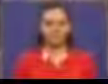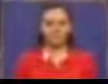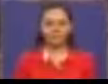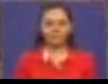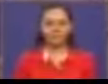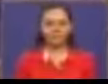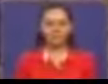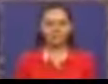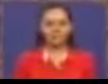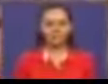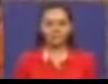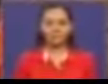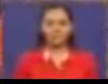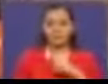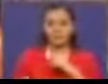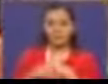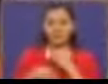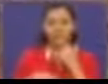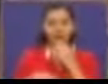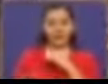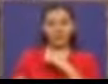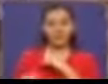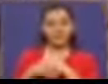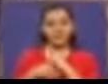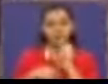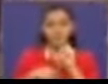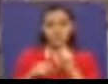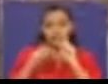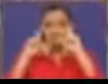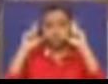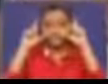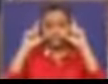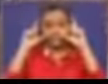No sé qué, si quieres agregar algo más, Javier, para que te despierte.